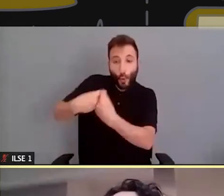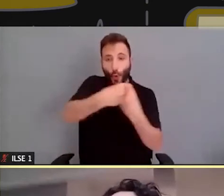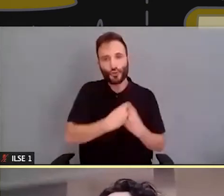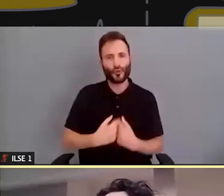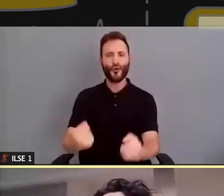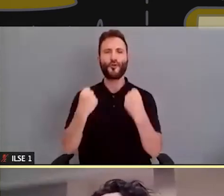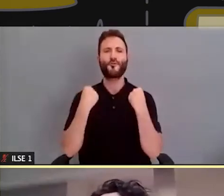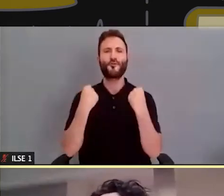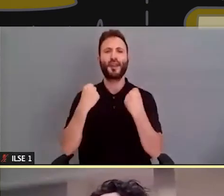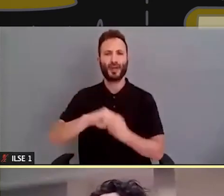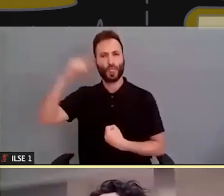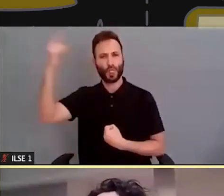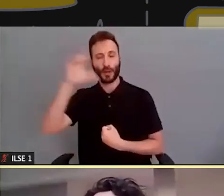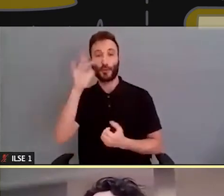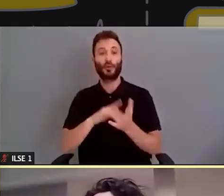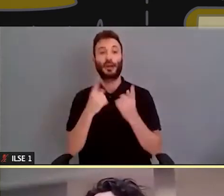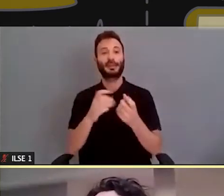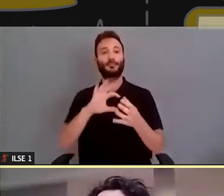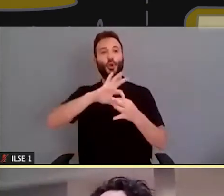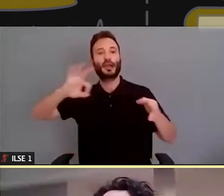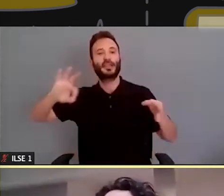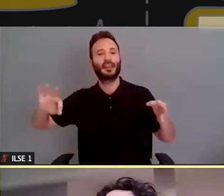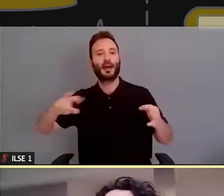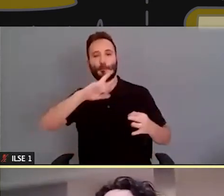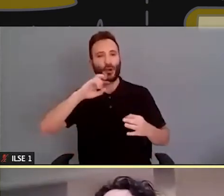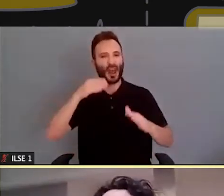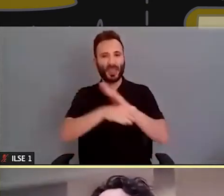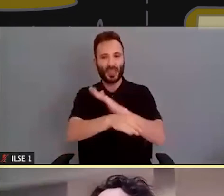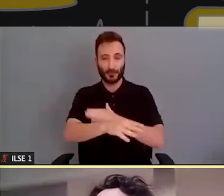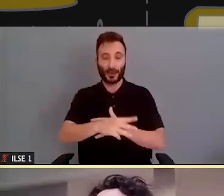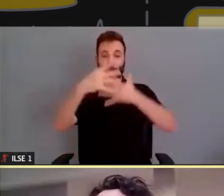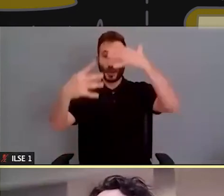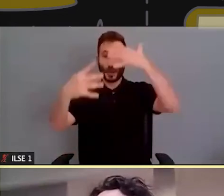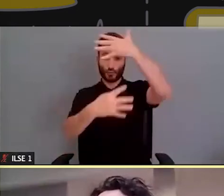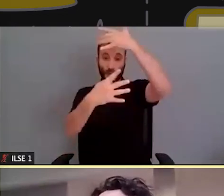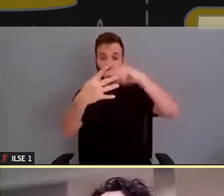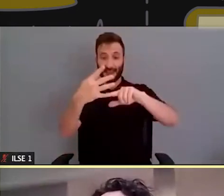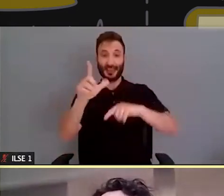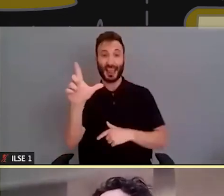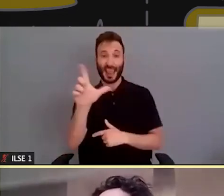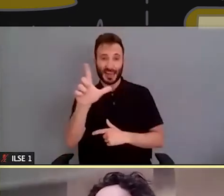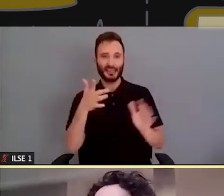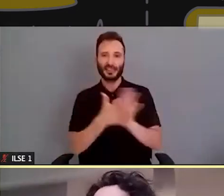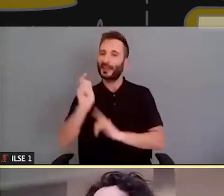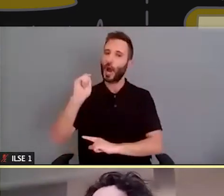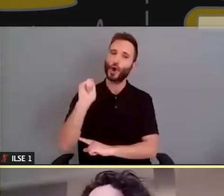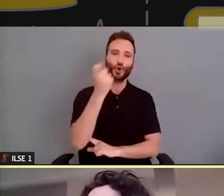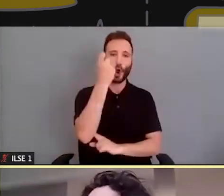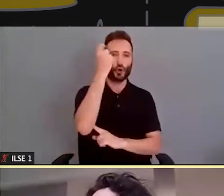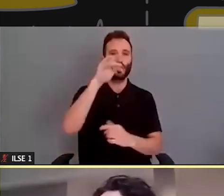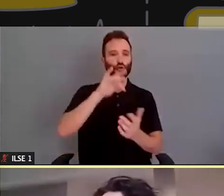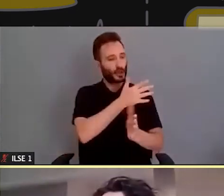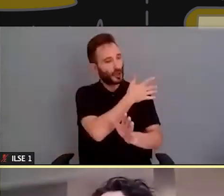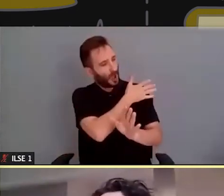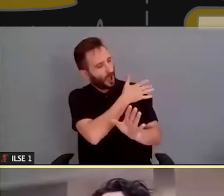toda la cadena de valor sea accesible. Y la verdad es que ha sido, pues, un logro, ¿no? Ha sido un proceso muy largo y difícil, pero